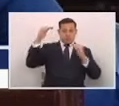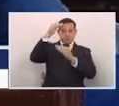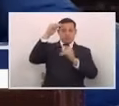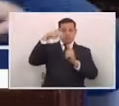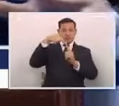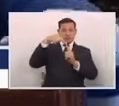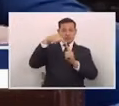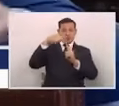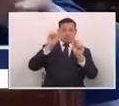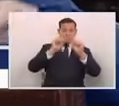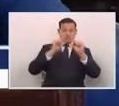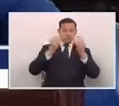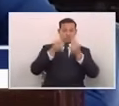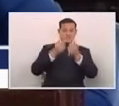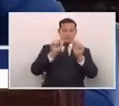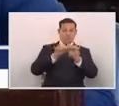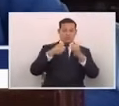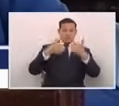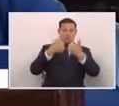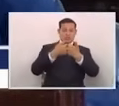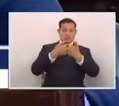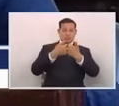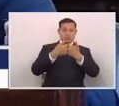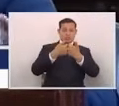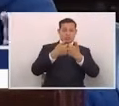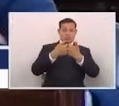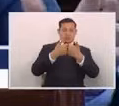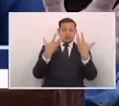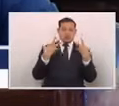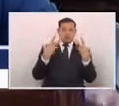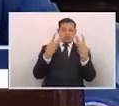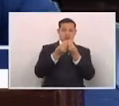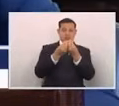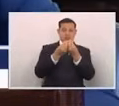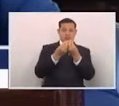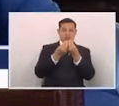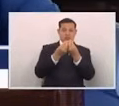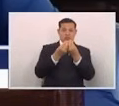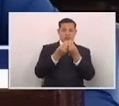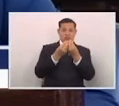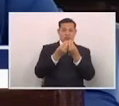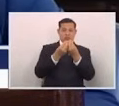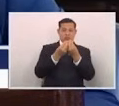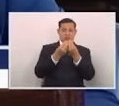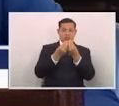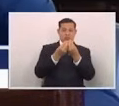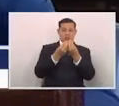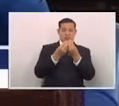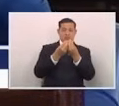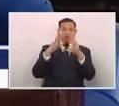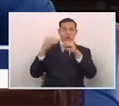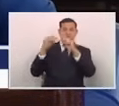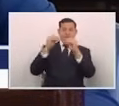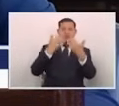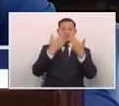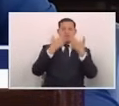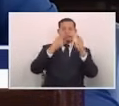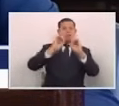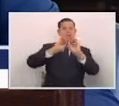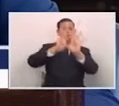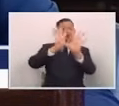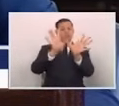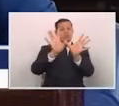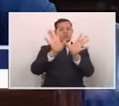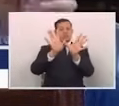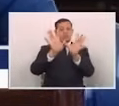aquí mandaban las organizaciones de la sociedad civil que se ufanan, que hablan de transparencia,